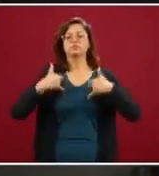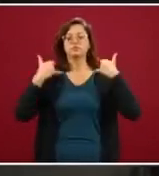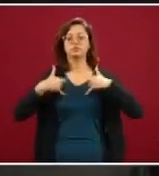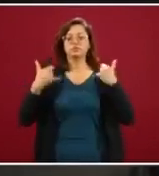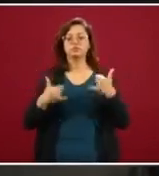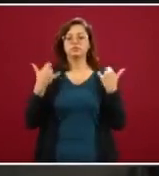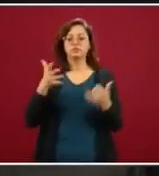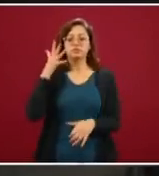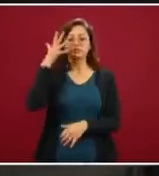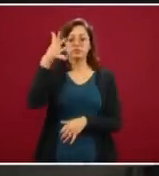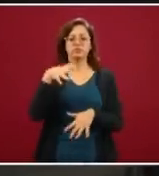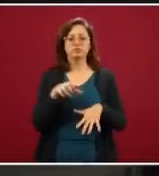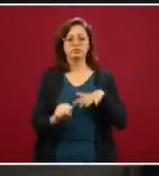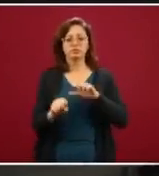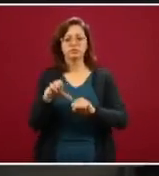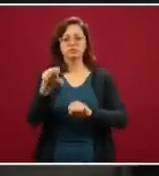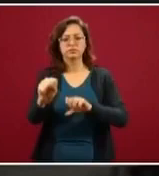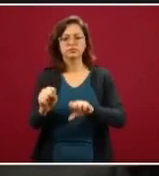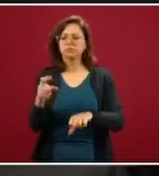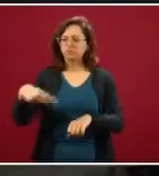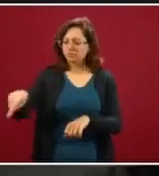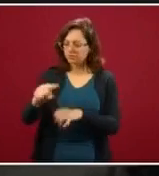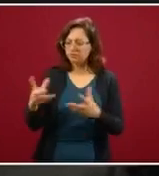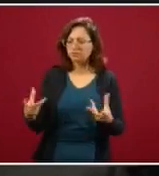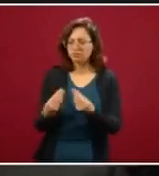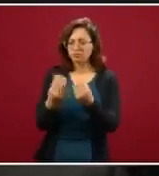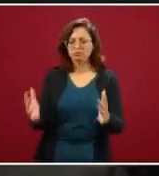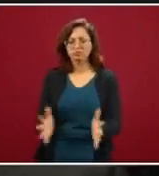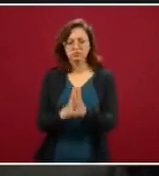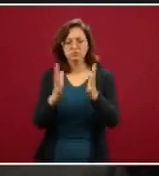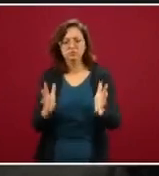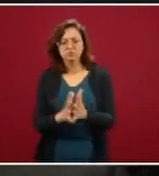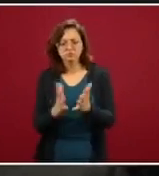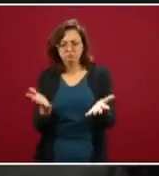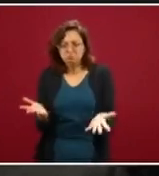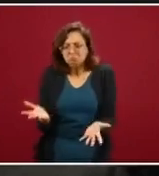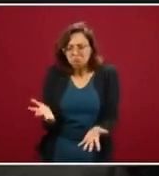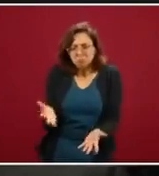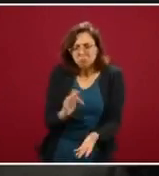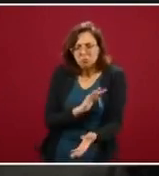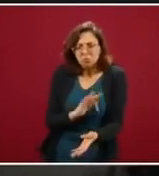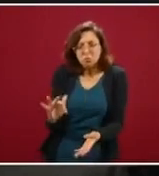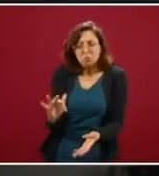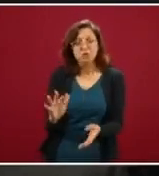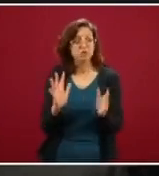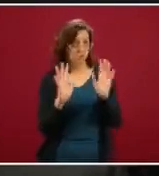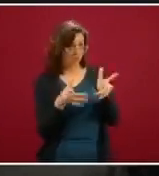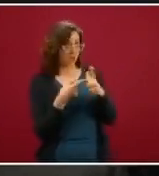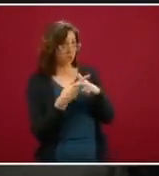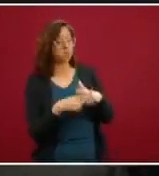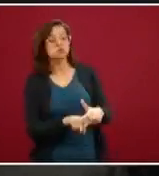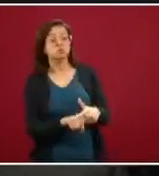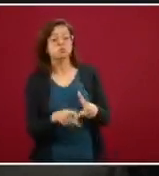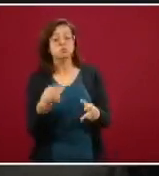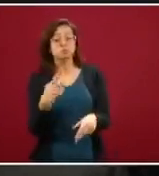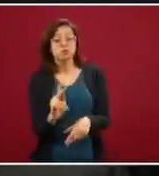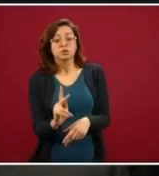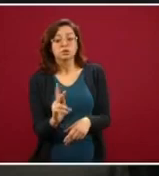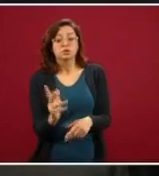futuro. ¿Por qué no involucrarlos en este esquema? Bueno, si ya empezó, pero